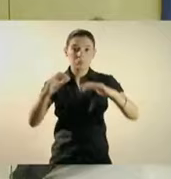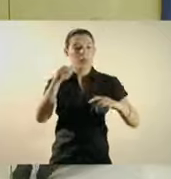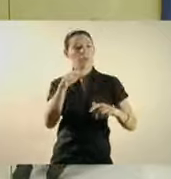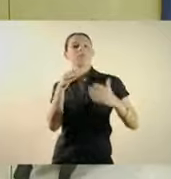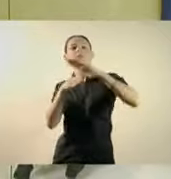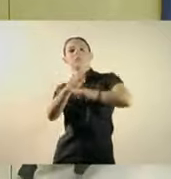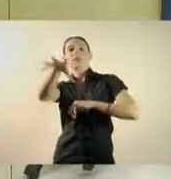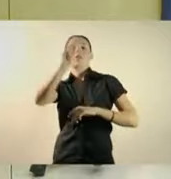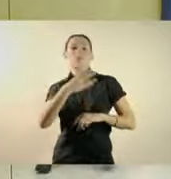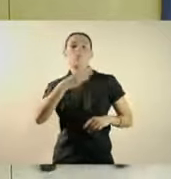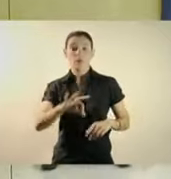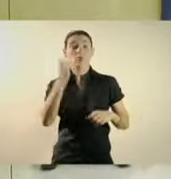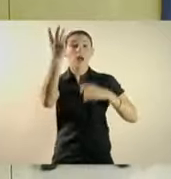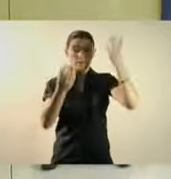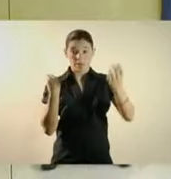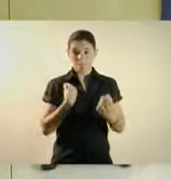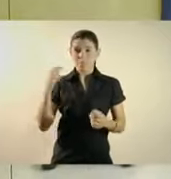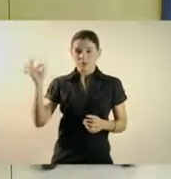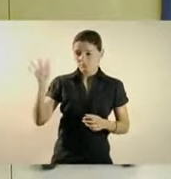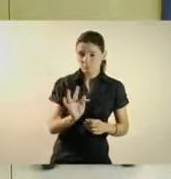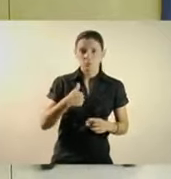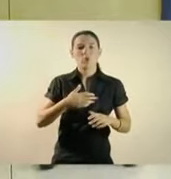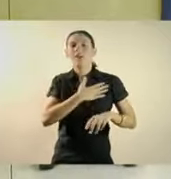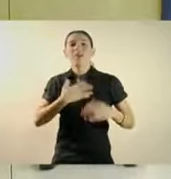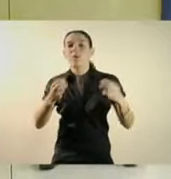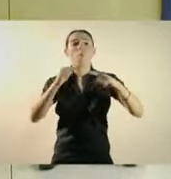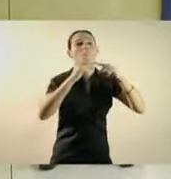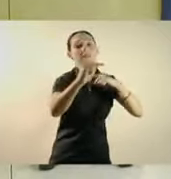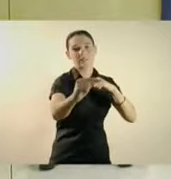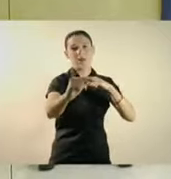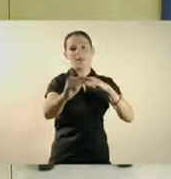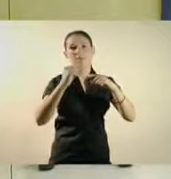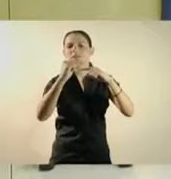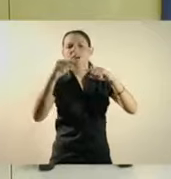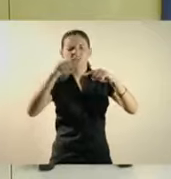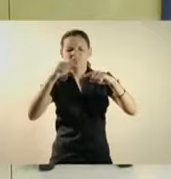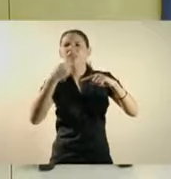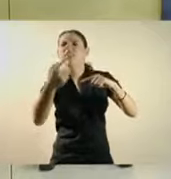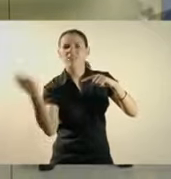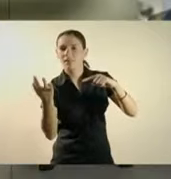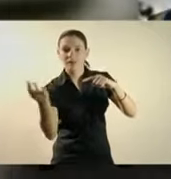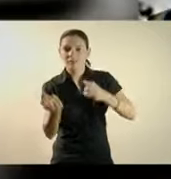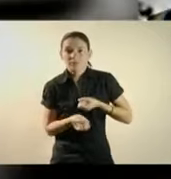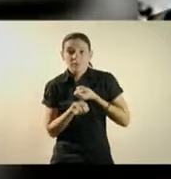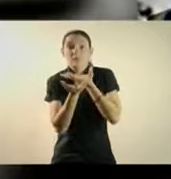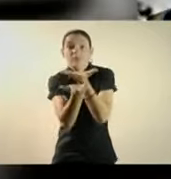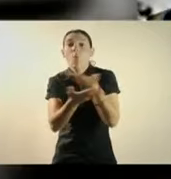Con estas actividades lo que he pretendido es hacer llegar un mensaje, y el mensaje base de dancing es tú